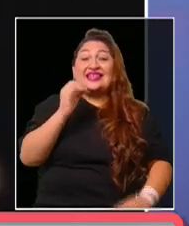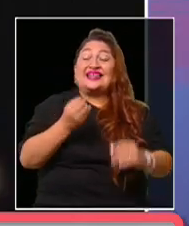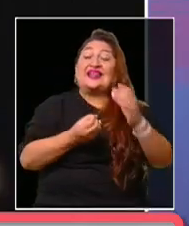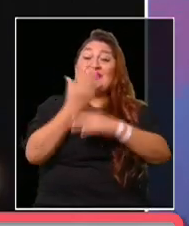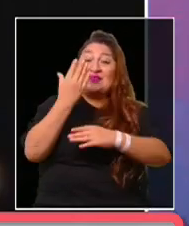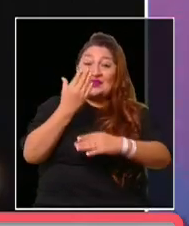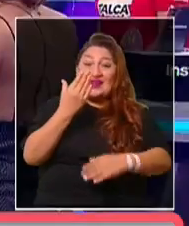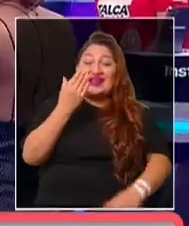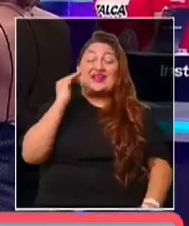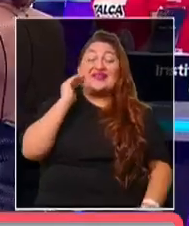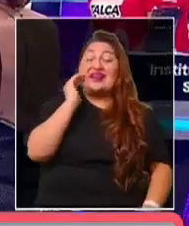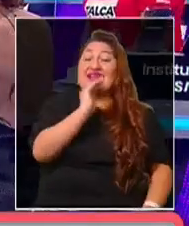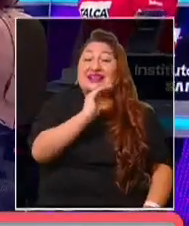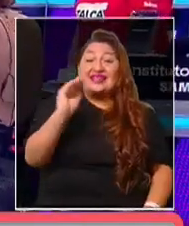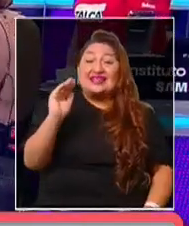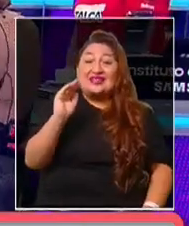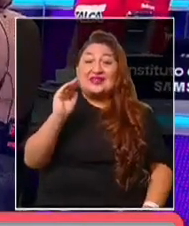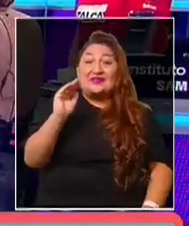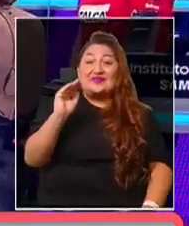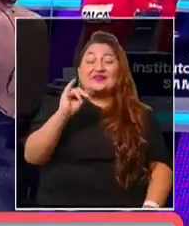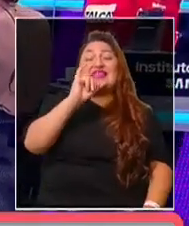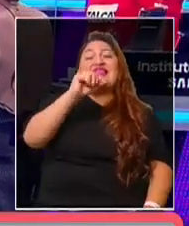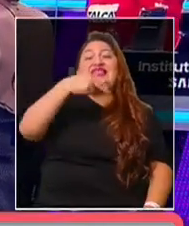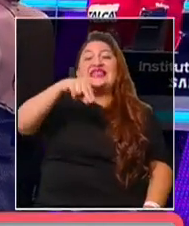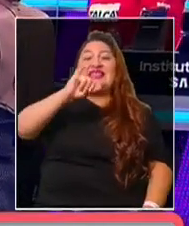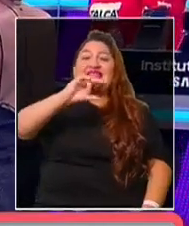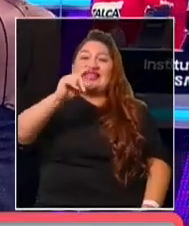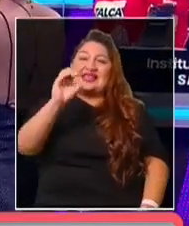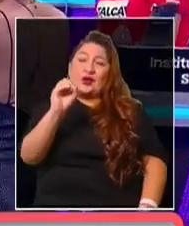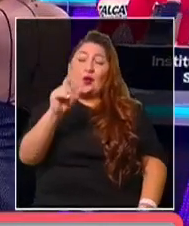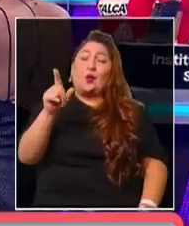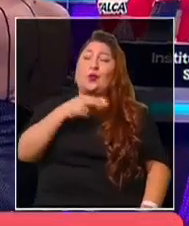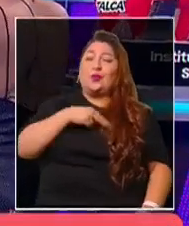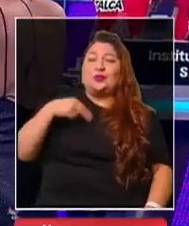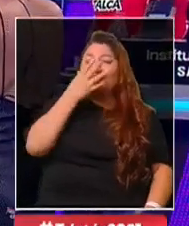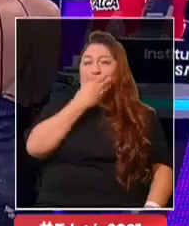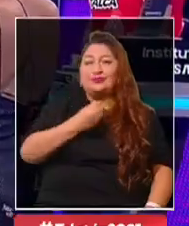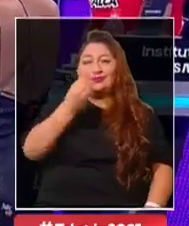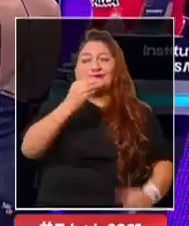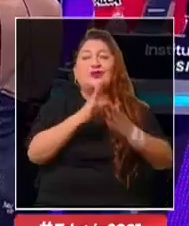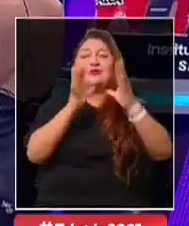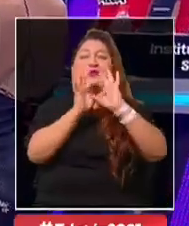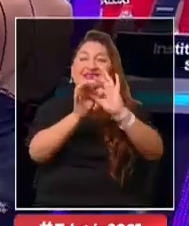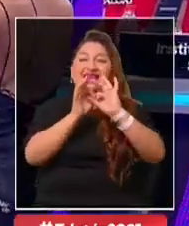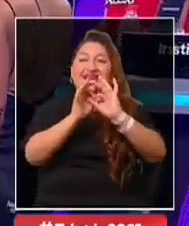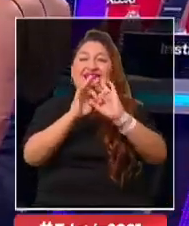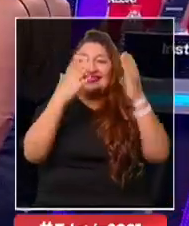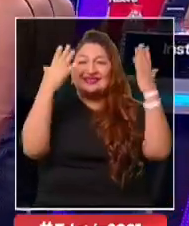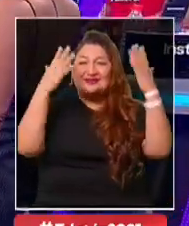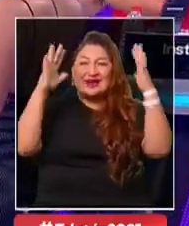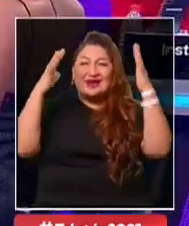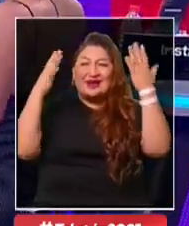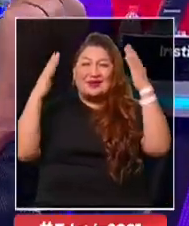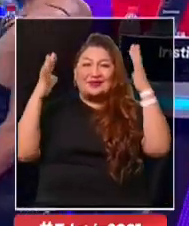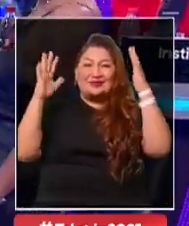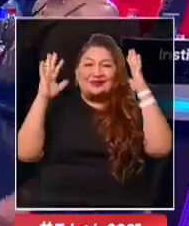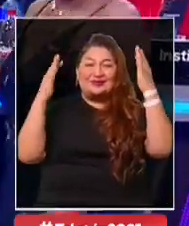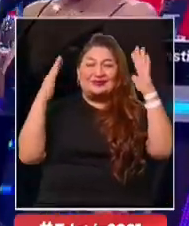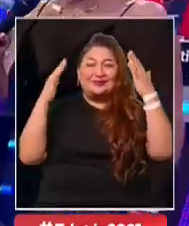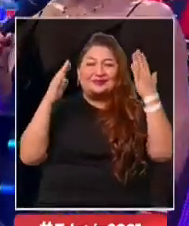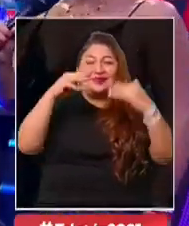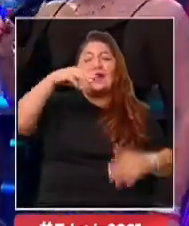camino. Índigo. Qué nombre más bello. Muchísimas gracias. Un gran aplauso para Ricardo Montaner.